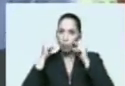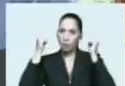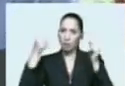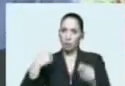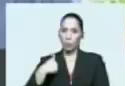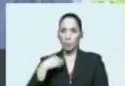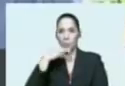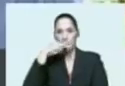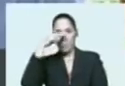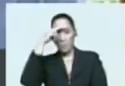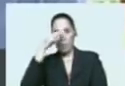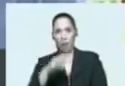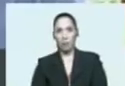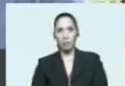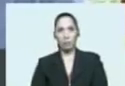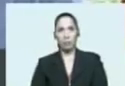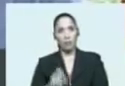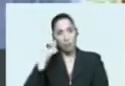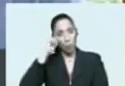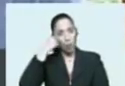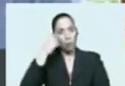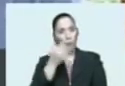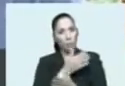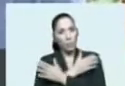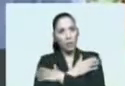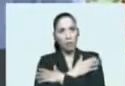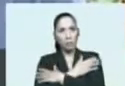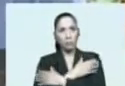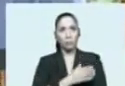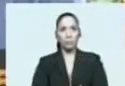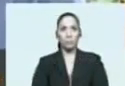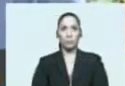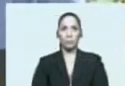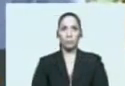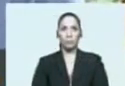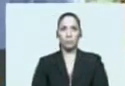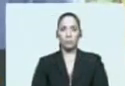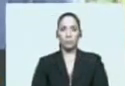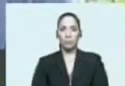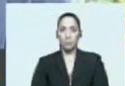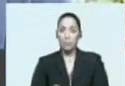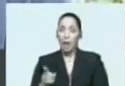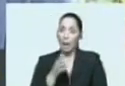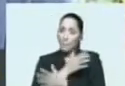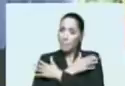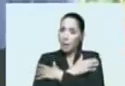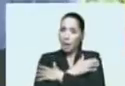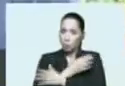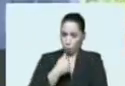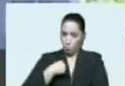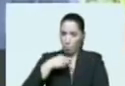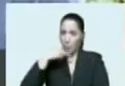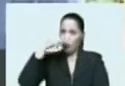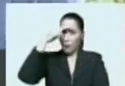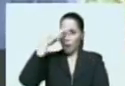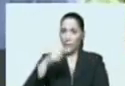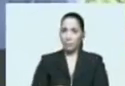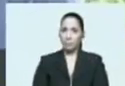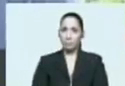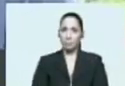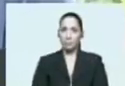recuerdo sus abrazos y son abrazos que quizás